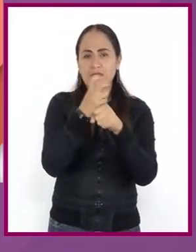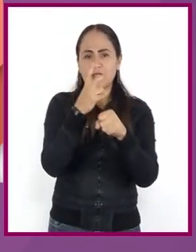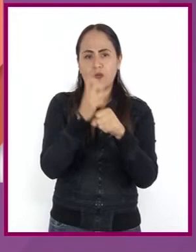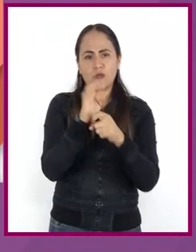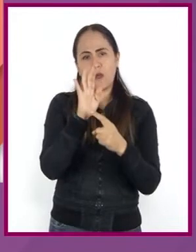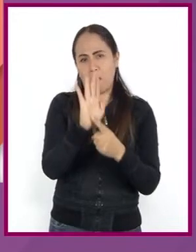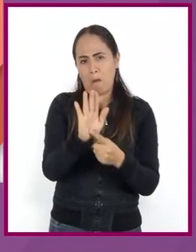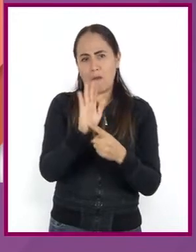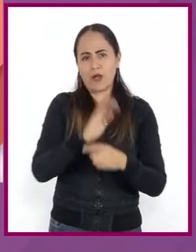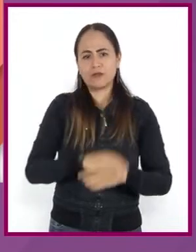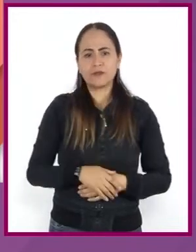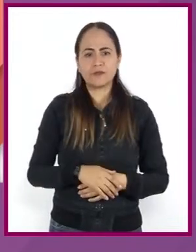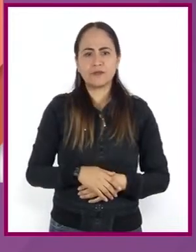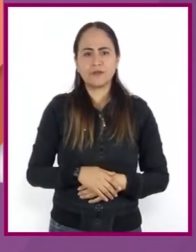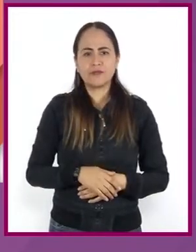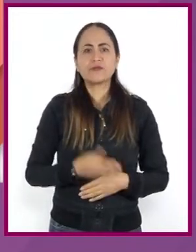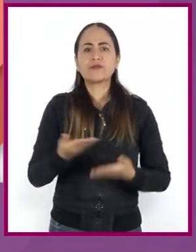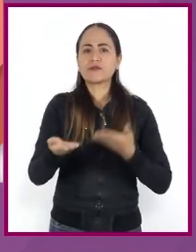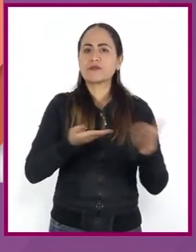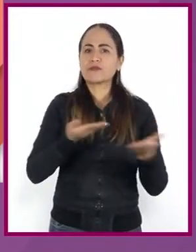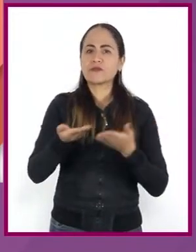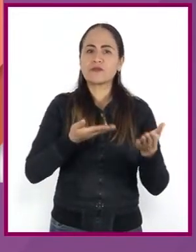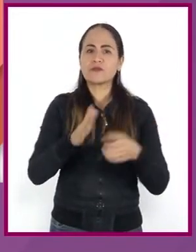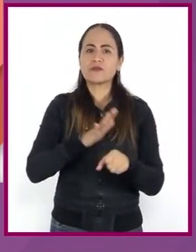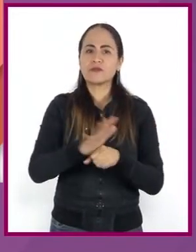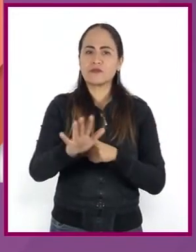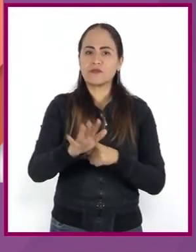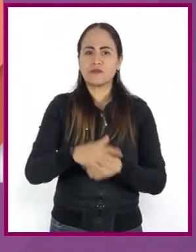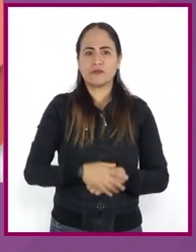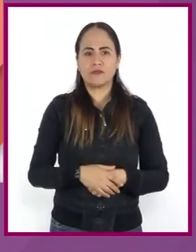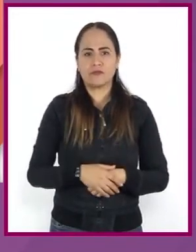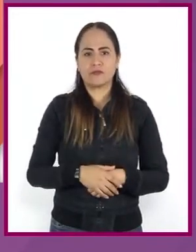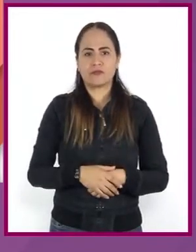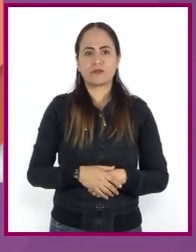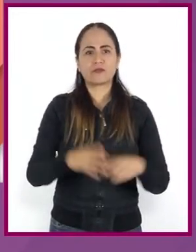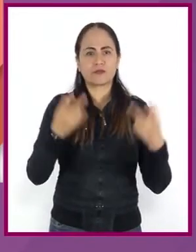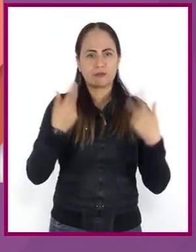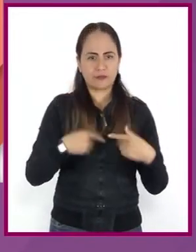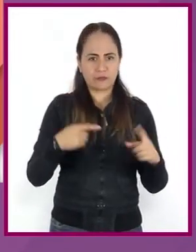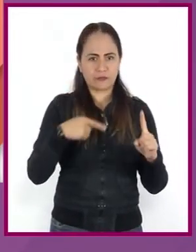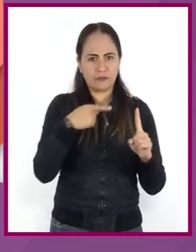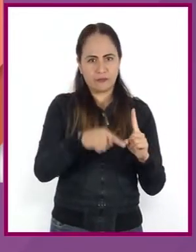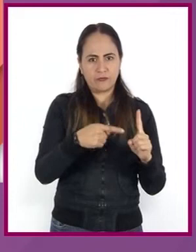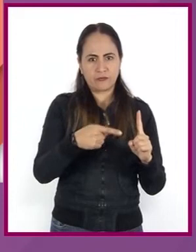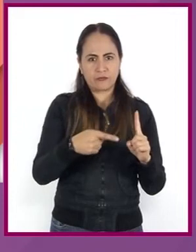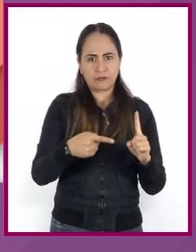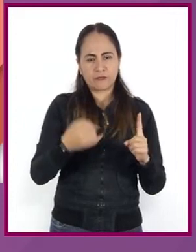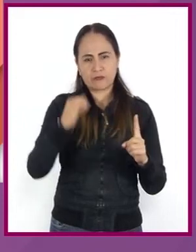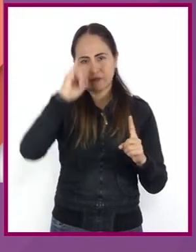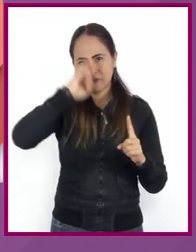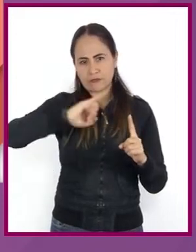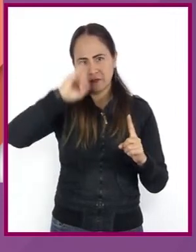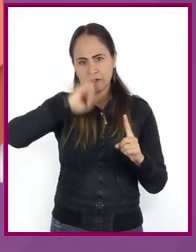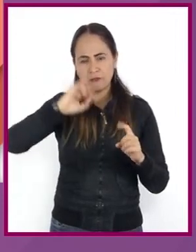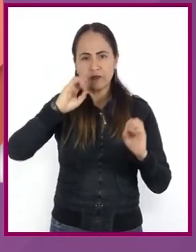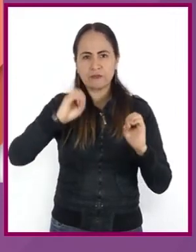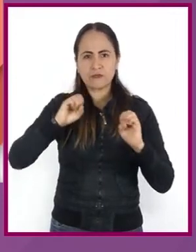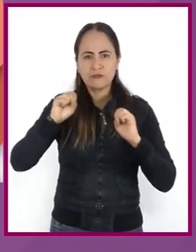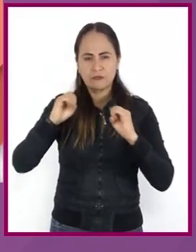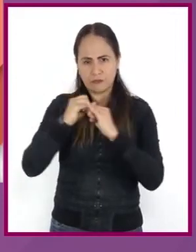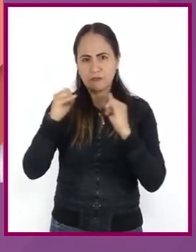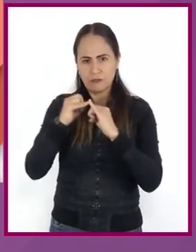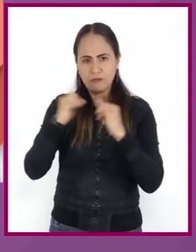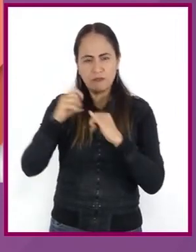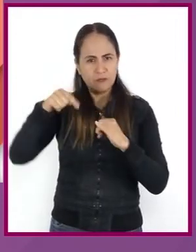presentan el servicio a prestar, el declarante, empleador o la dependencia, que expone el tipo